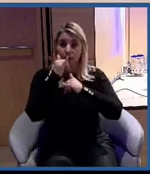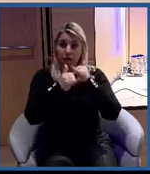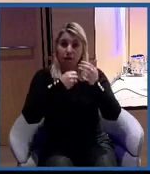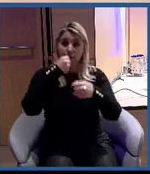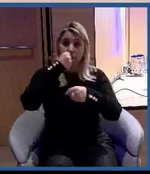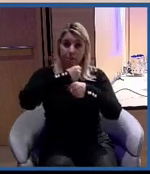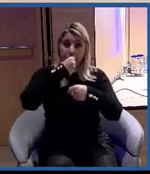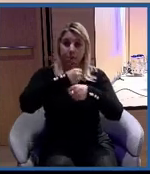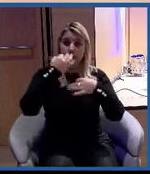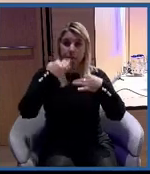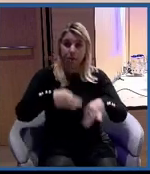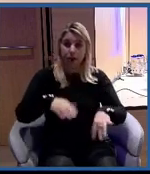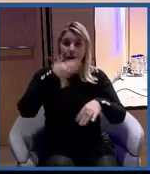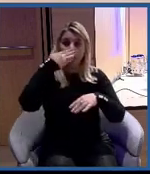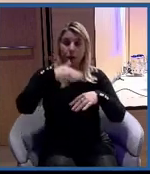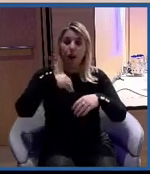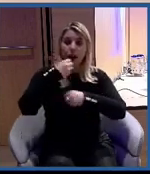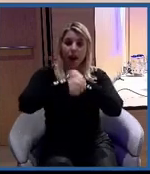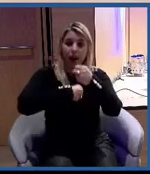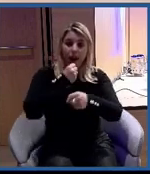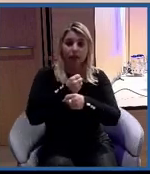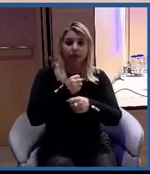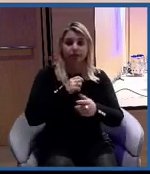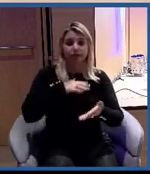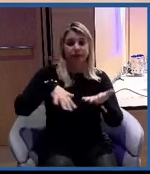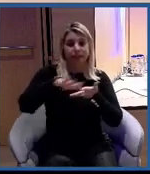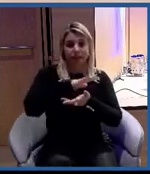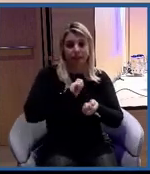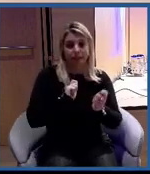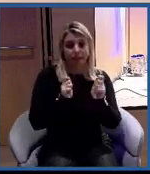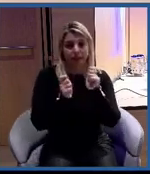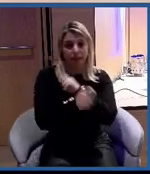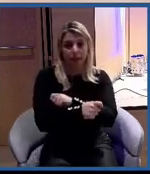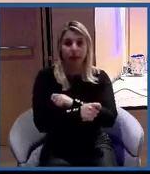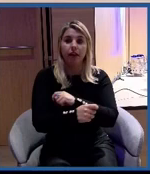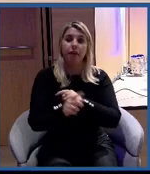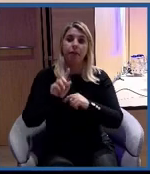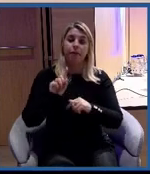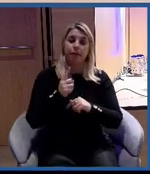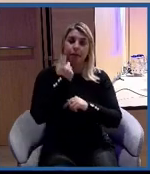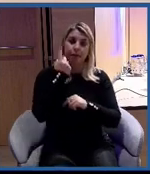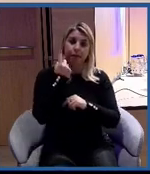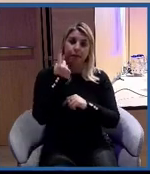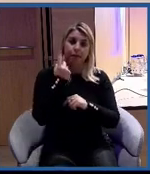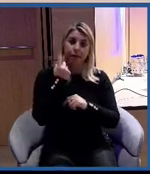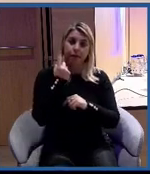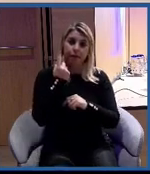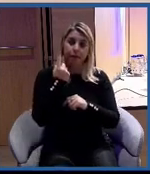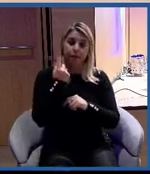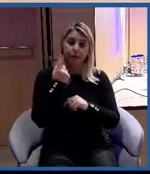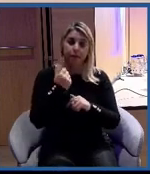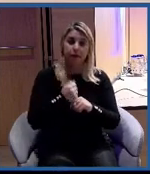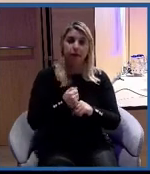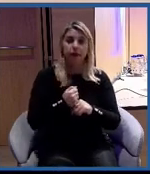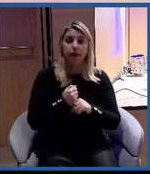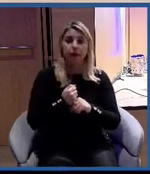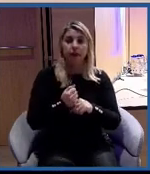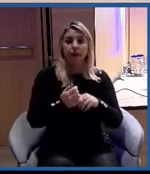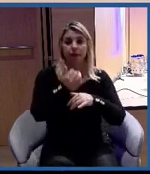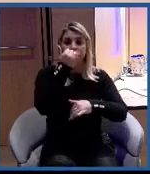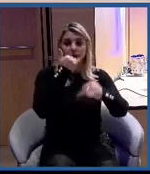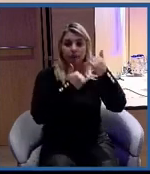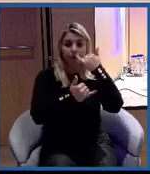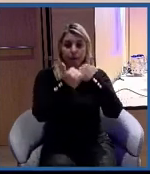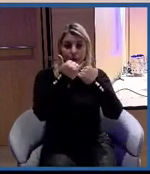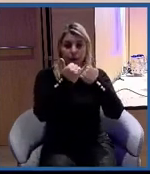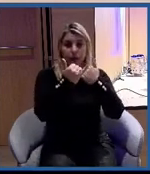bien pero en los últimos años las cosas están cambiando primero ha habido un cierre las fuentes